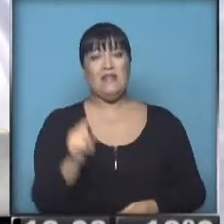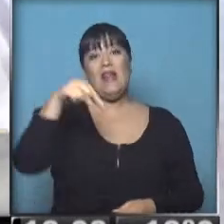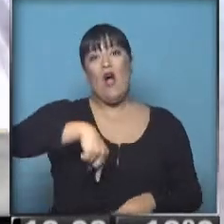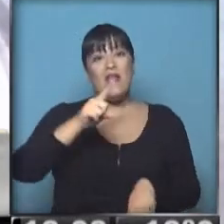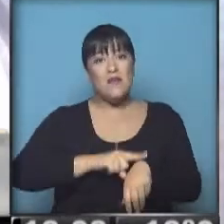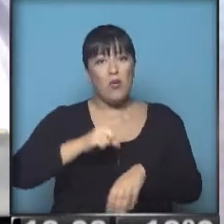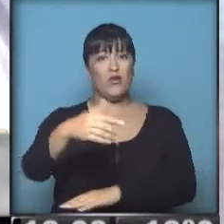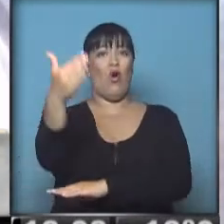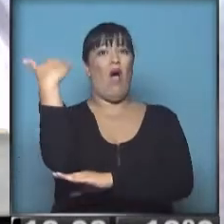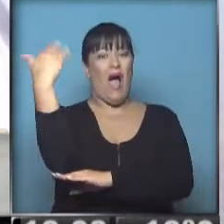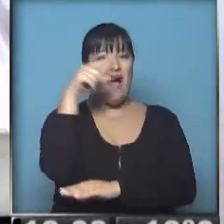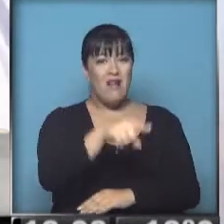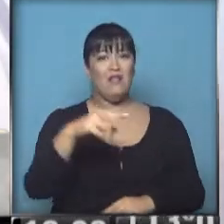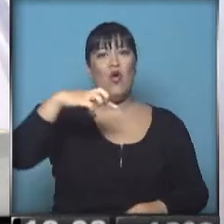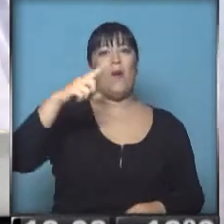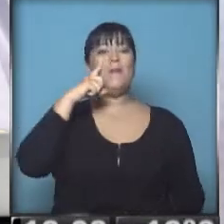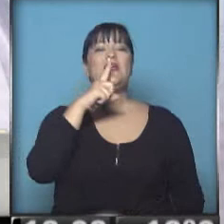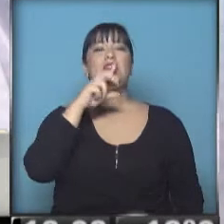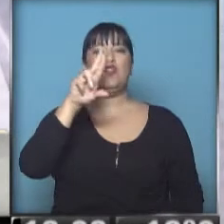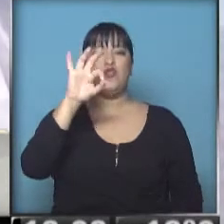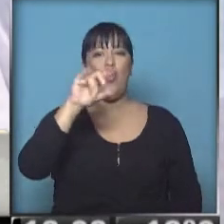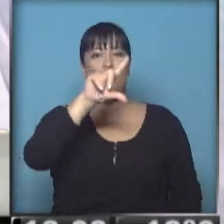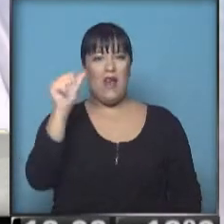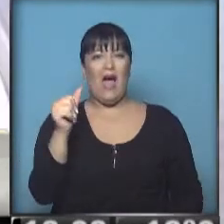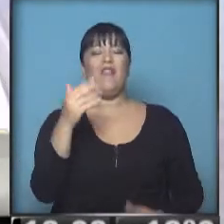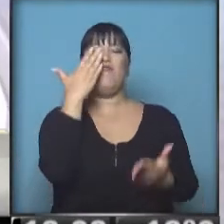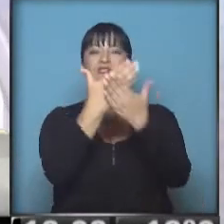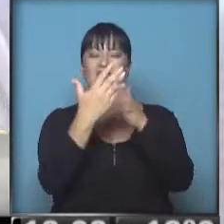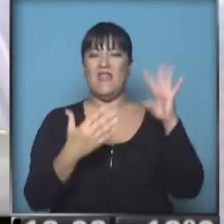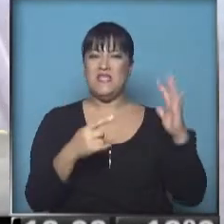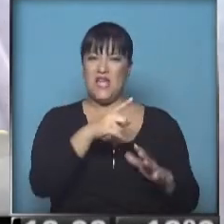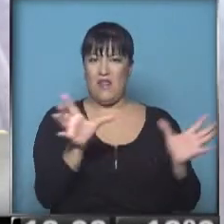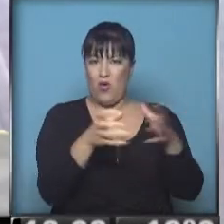momentos Néstor Pitrola del Frente de Izquierda y lo escuchamos.